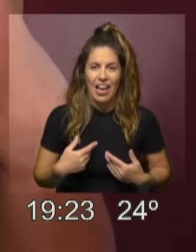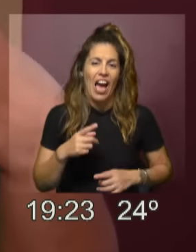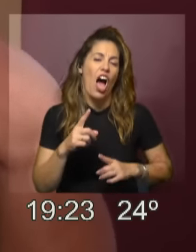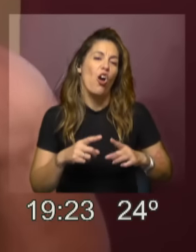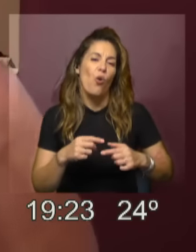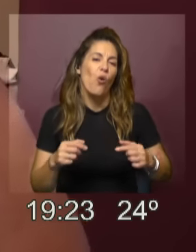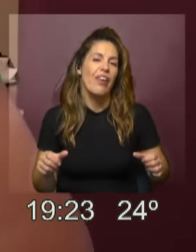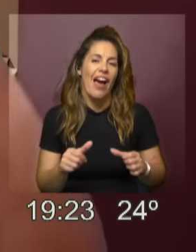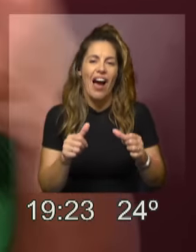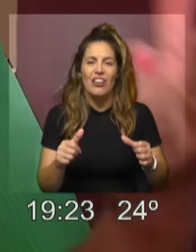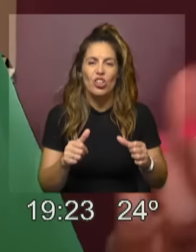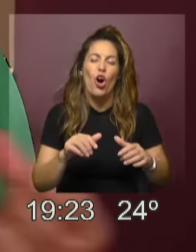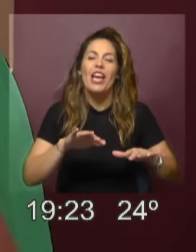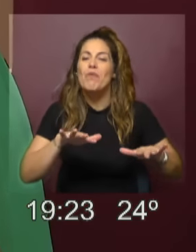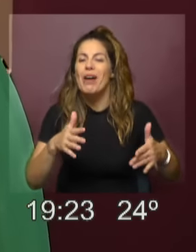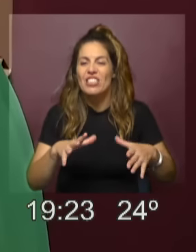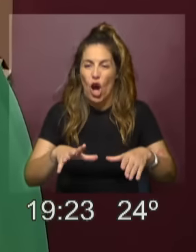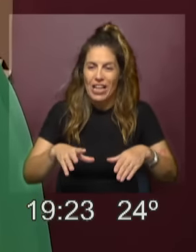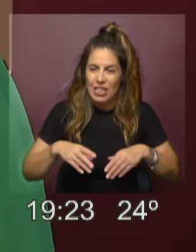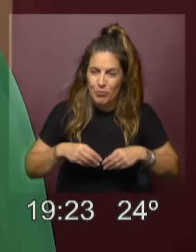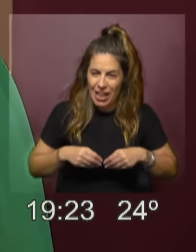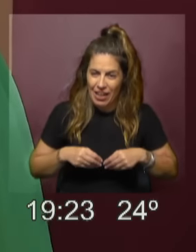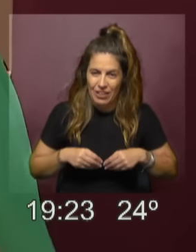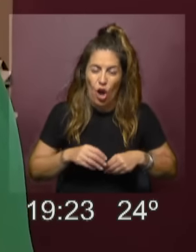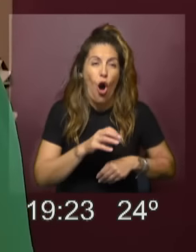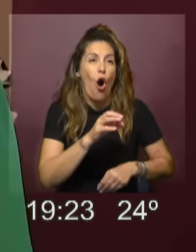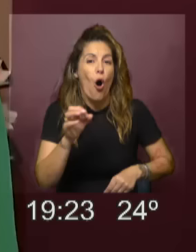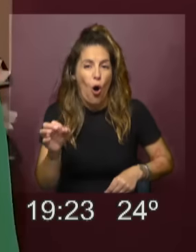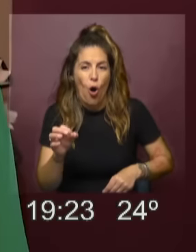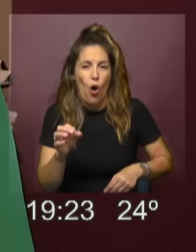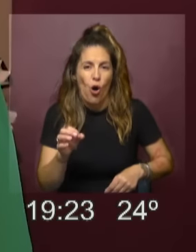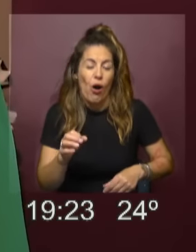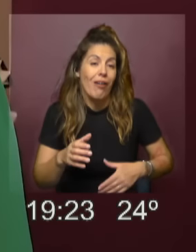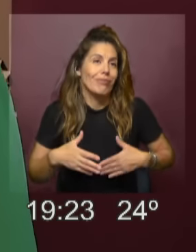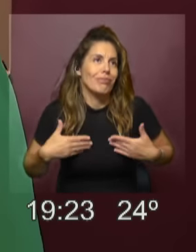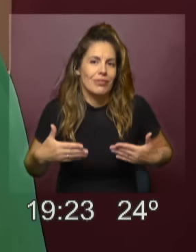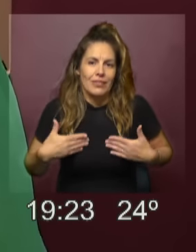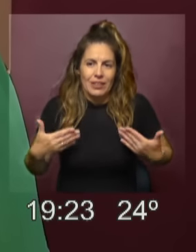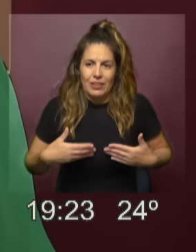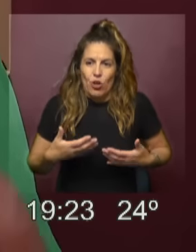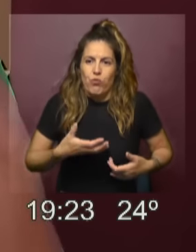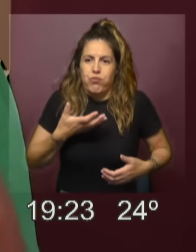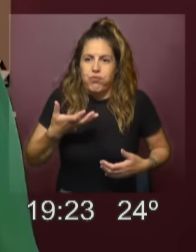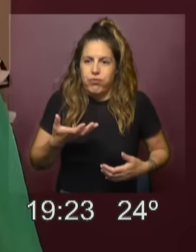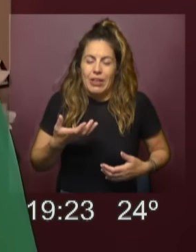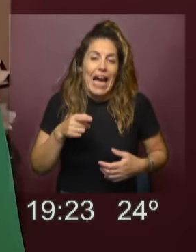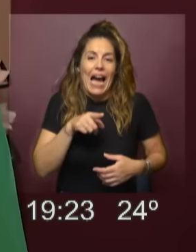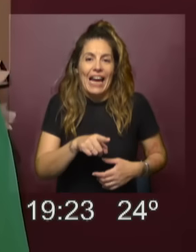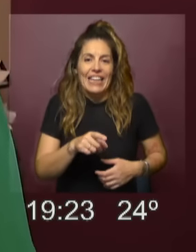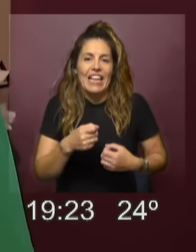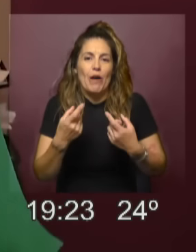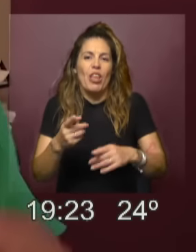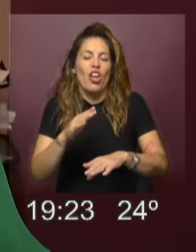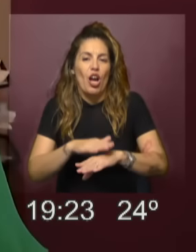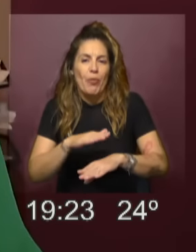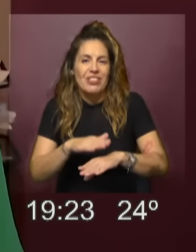acto que pareció aceptación o incluso excitación, estamos trasladando la